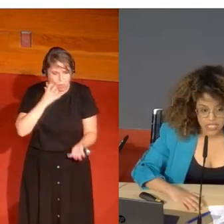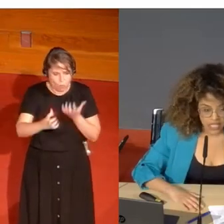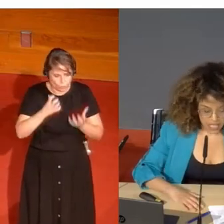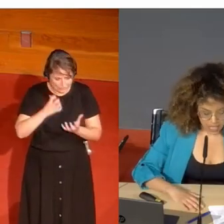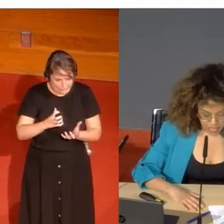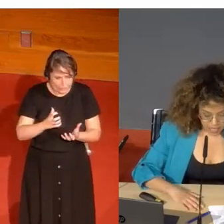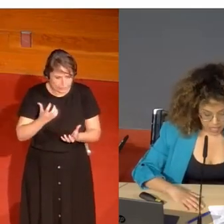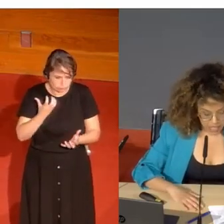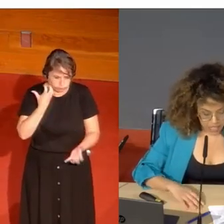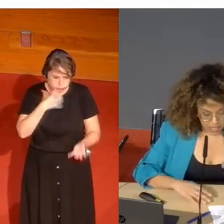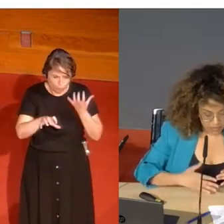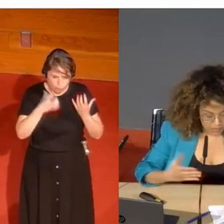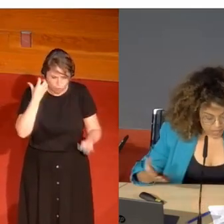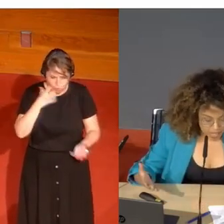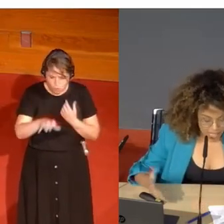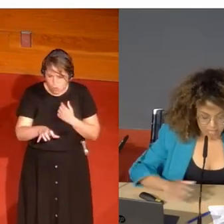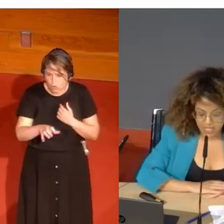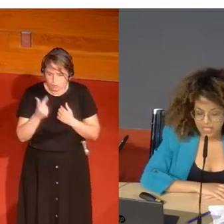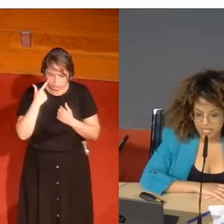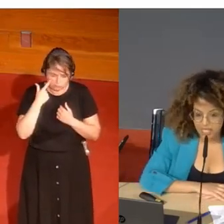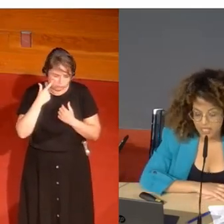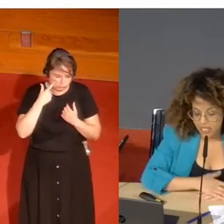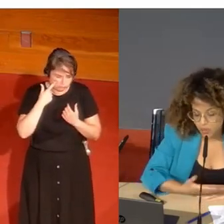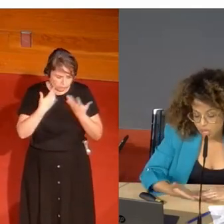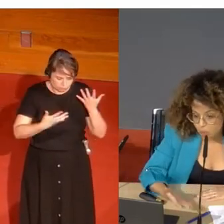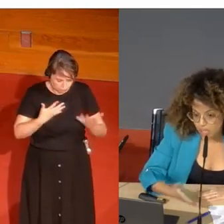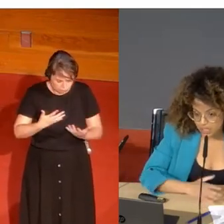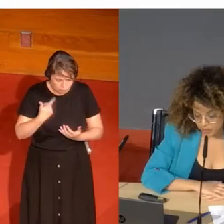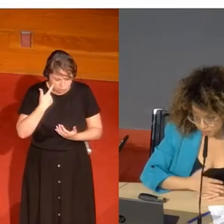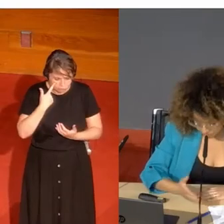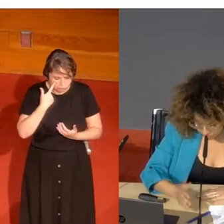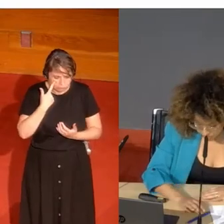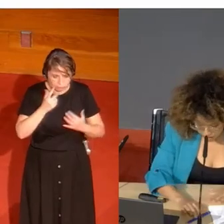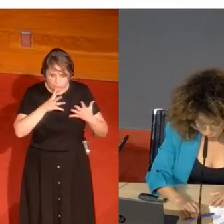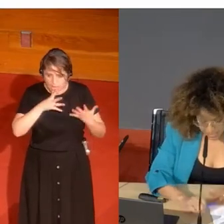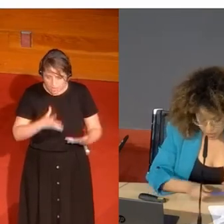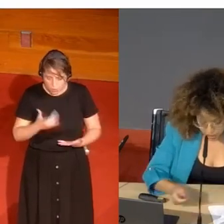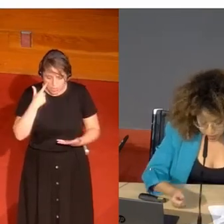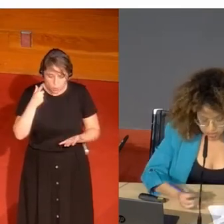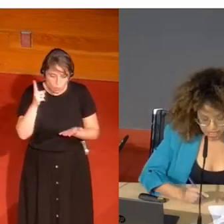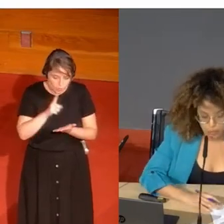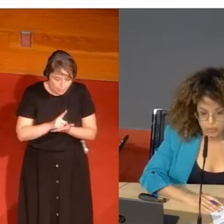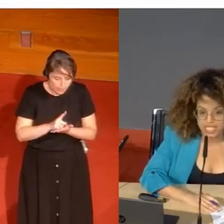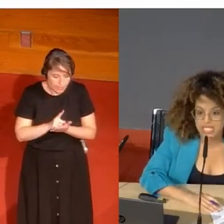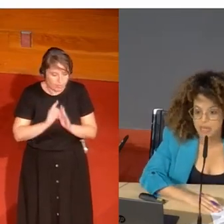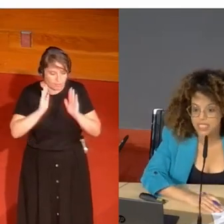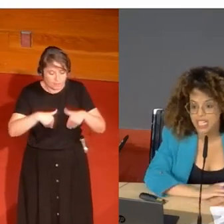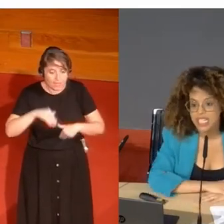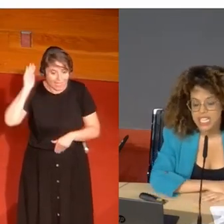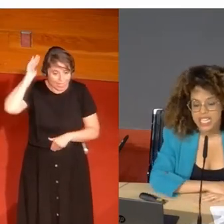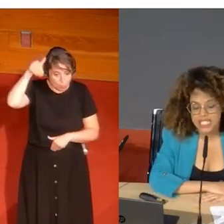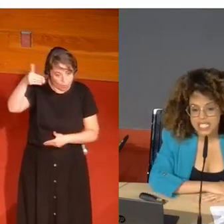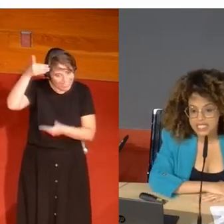conocéis eh eh hay eh con la vuelta con la instauración de la República